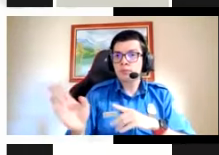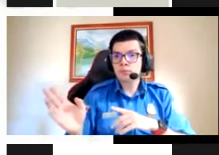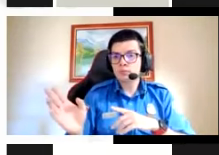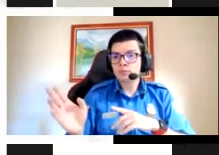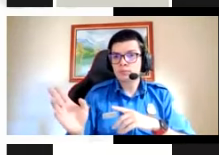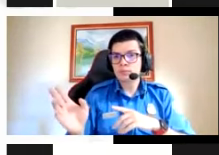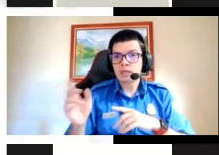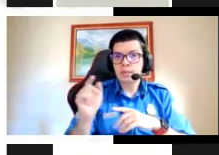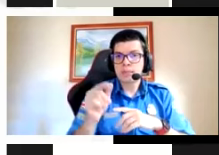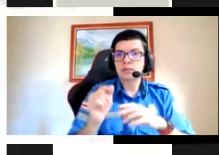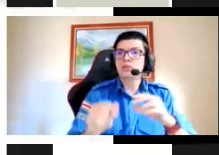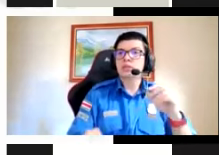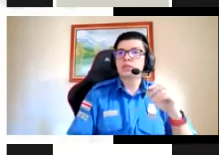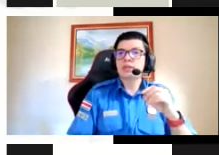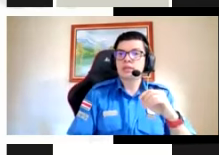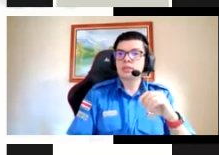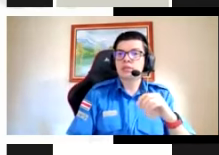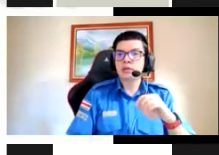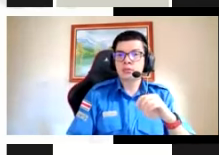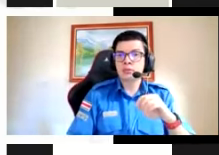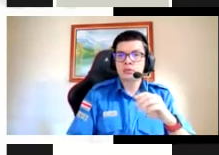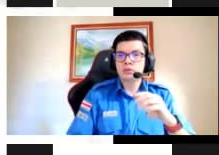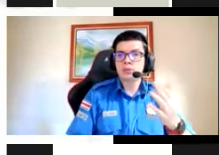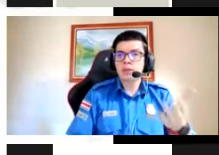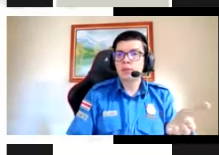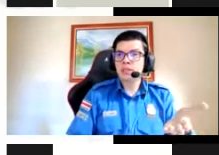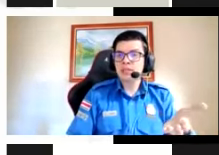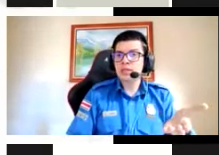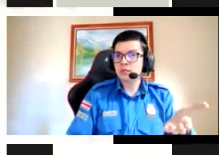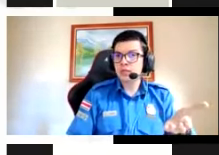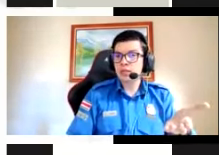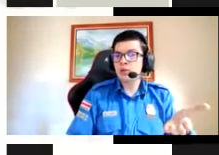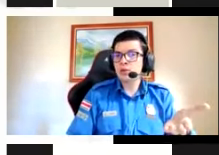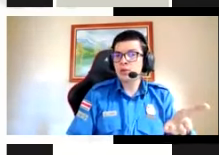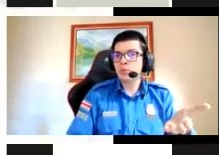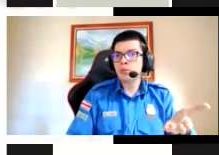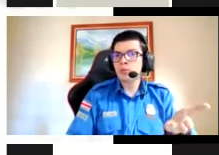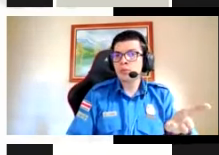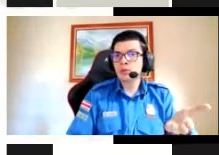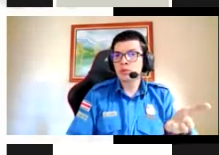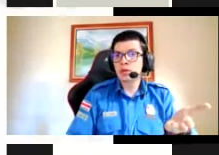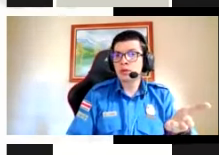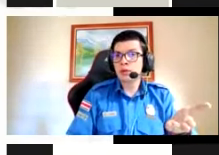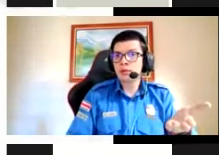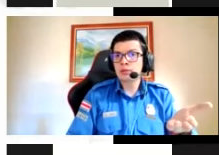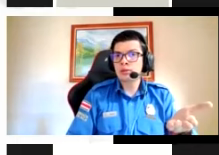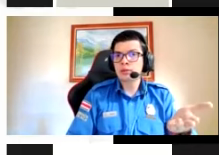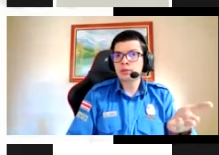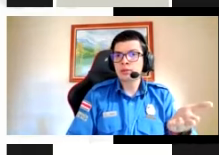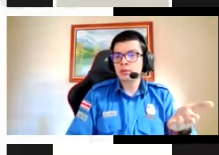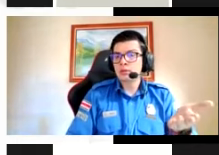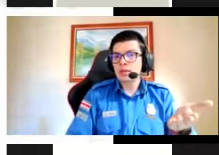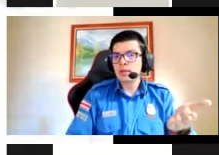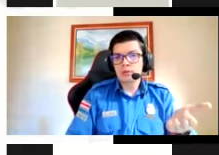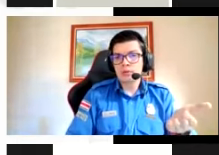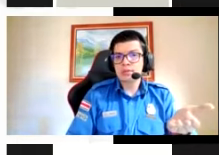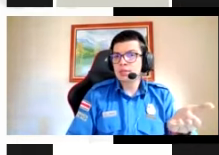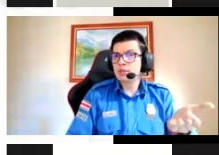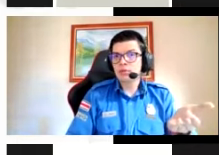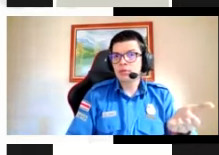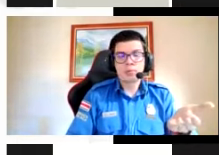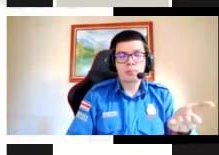Pero, ¿qué pasa con un recipiente estacionario? Yo para poder sacar esto de ahí, ocupo una grúa. En